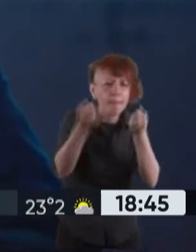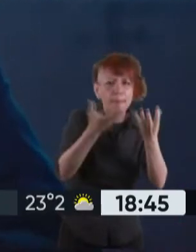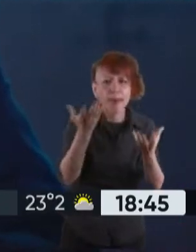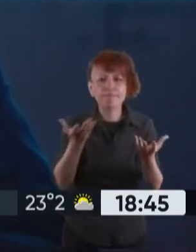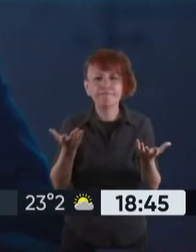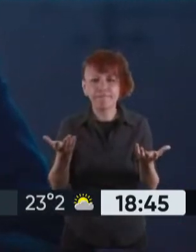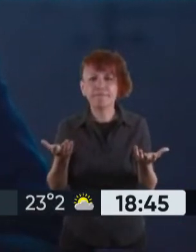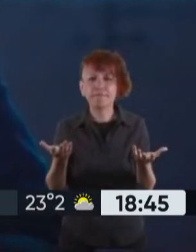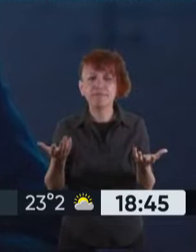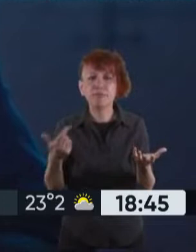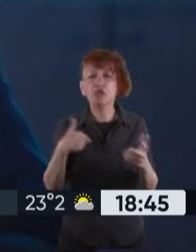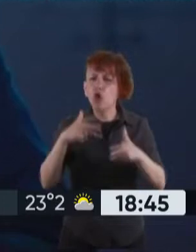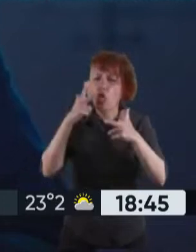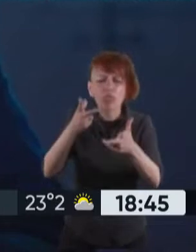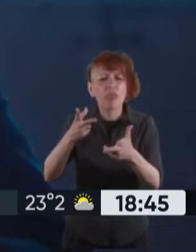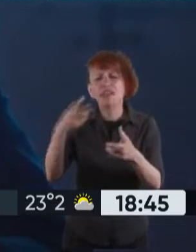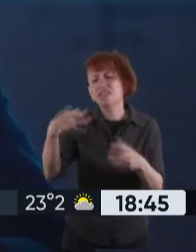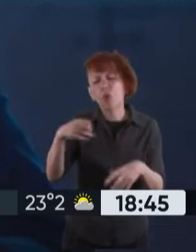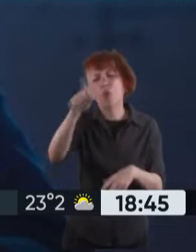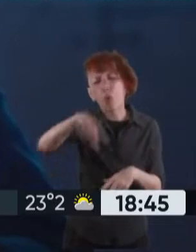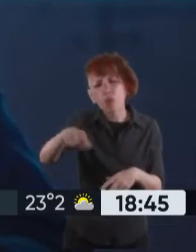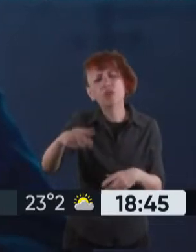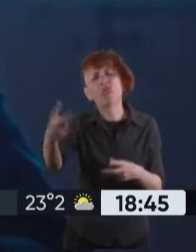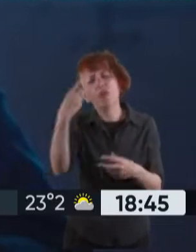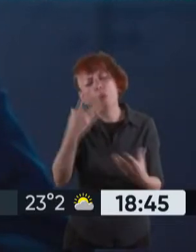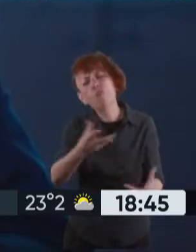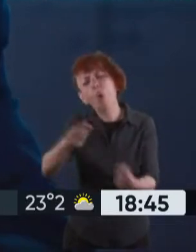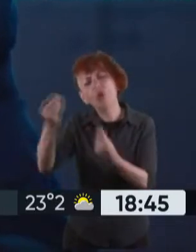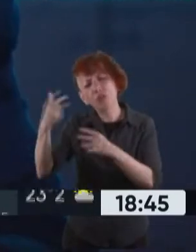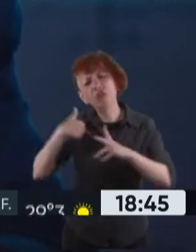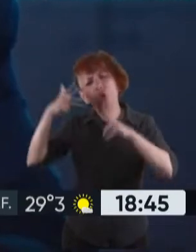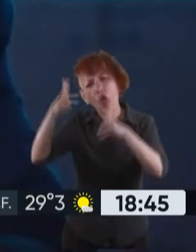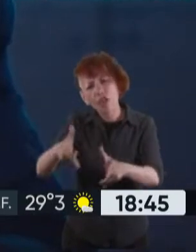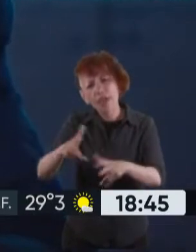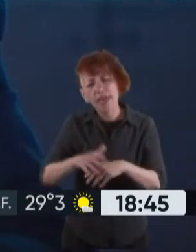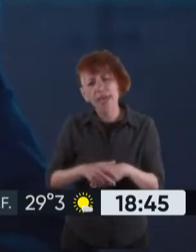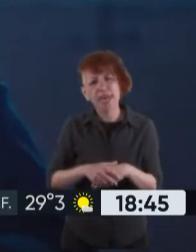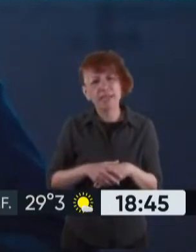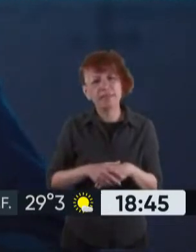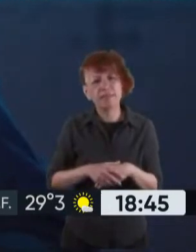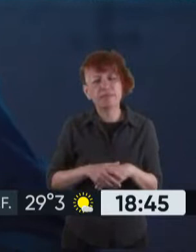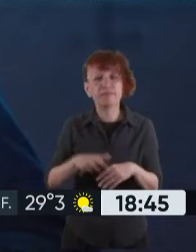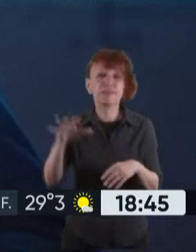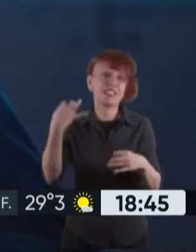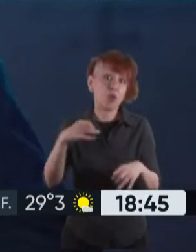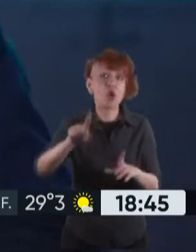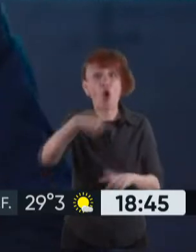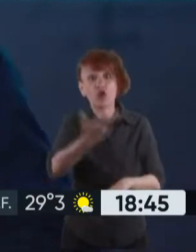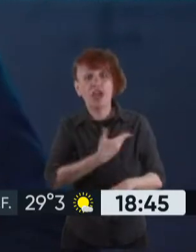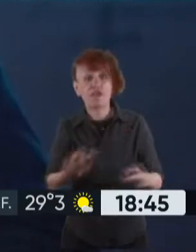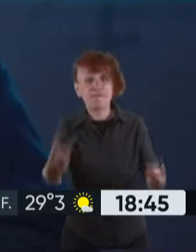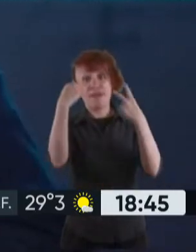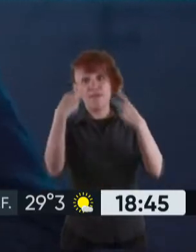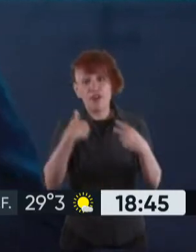Suelo repetir, y me lo habrán escuchado muchas veces decir ustedes mismos, porque habrán estado en otros actos como este, donde me